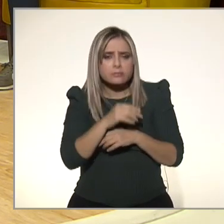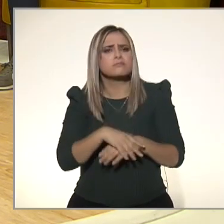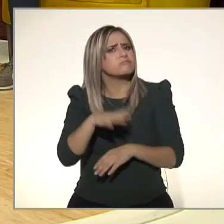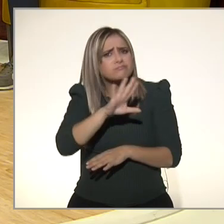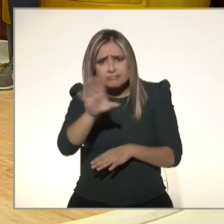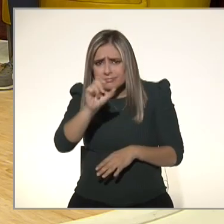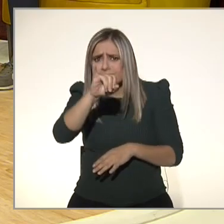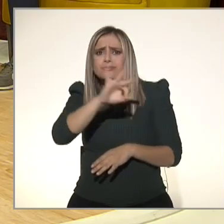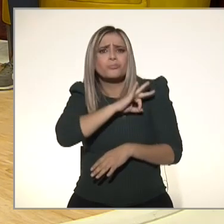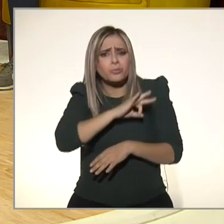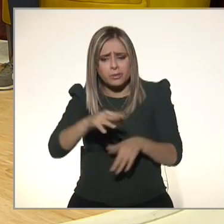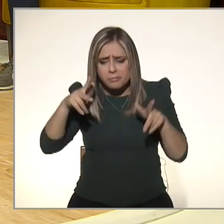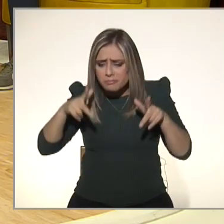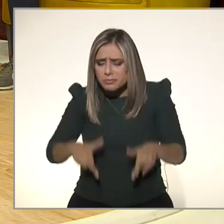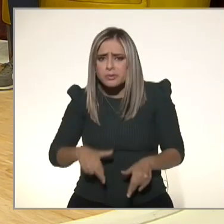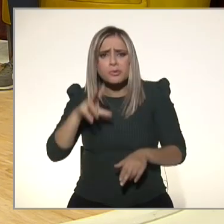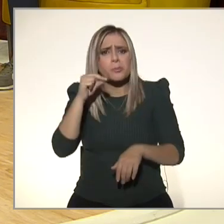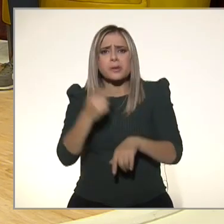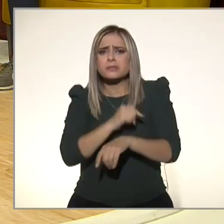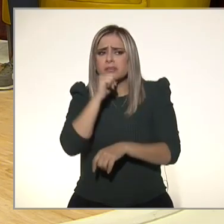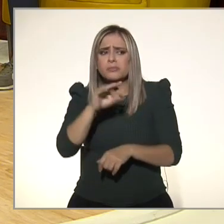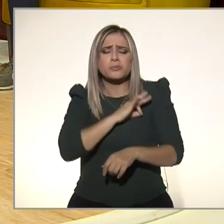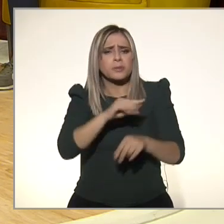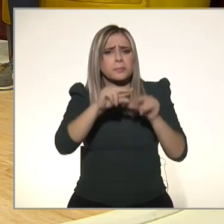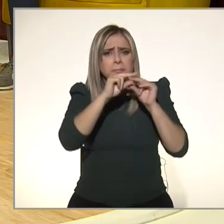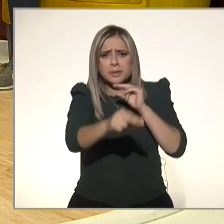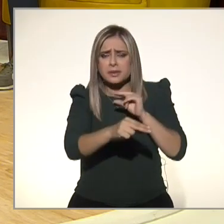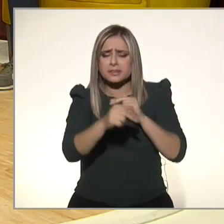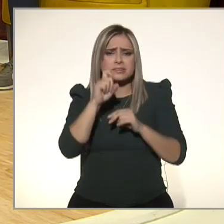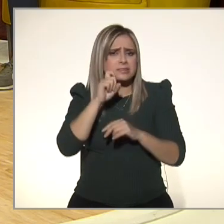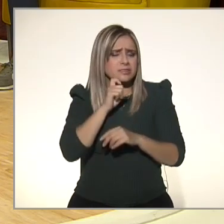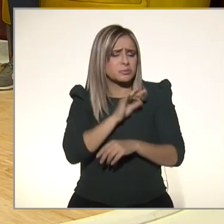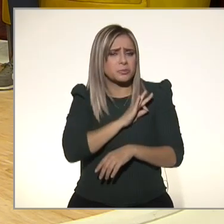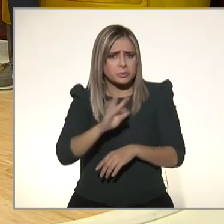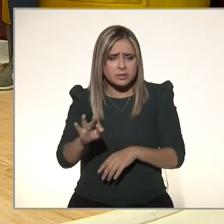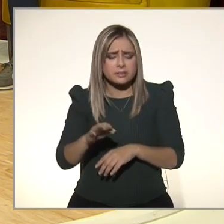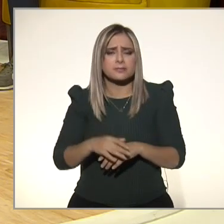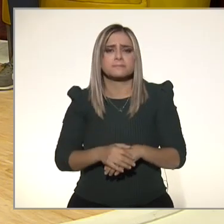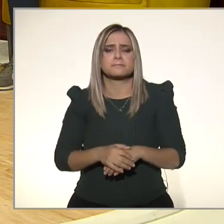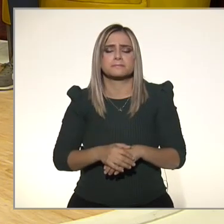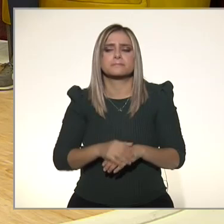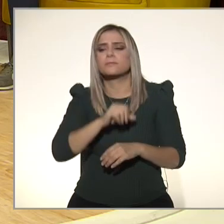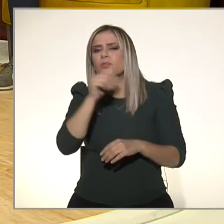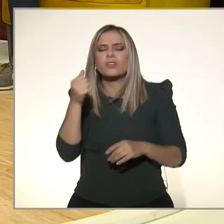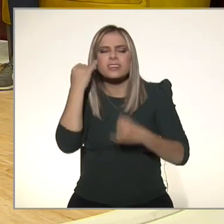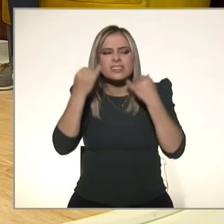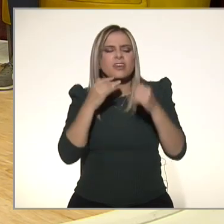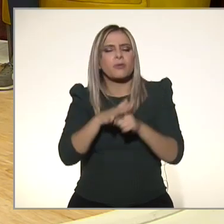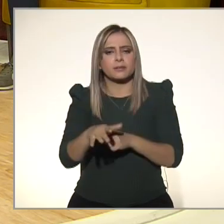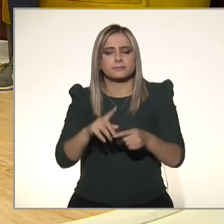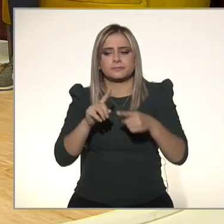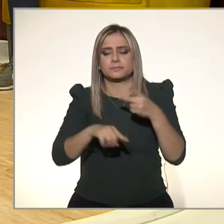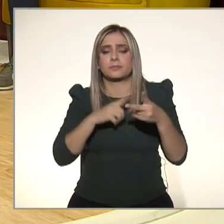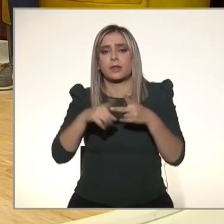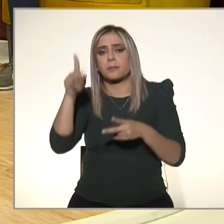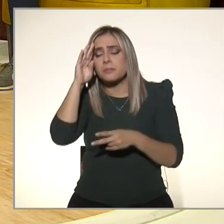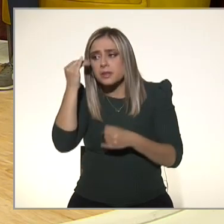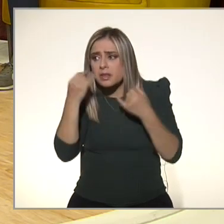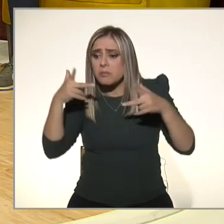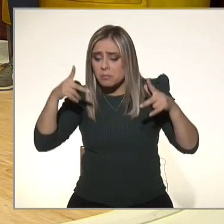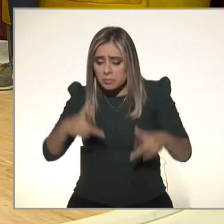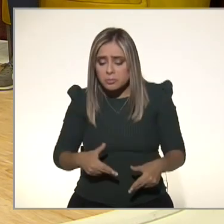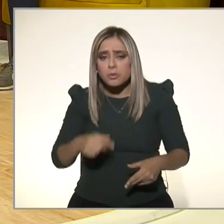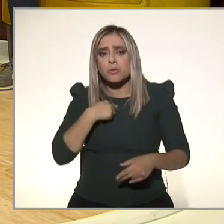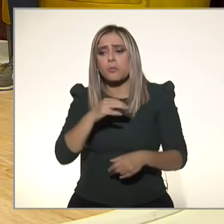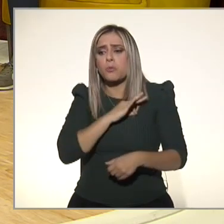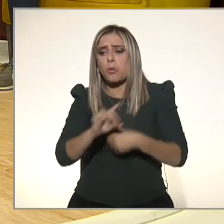Ok, porque ese es uno de los tabús grandes. ¿Qué otros tabús enfrentan ustedes en relación a vasectomía? Van a tener problemas propiamente